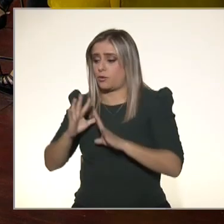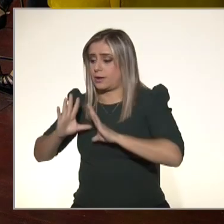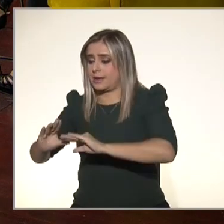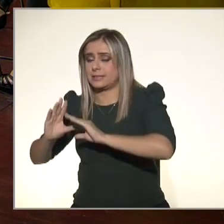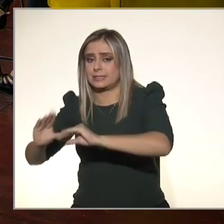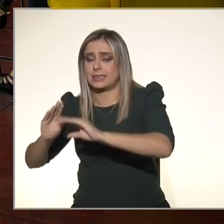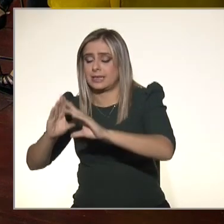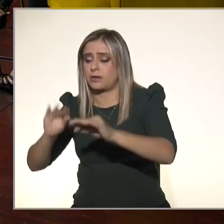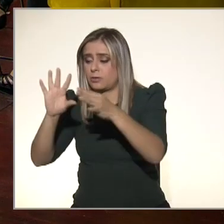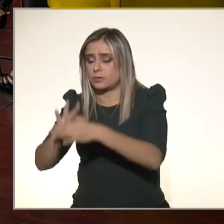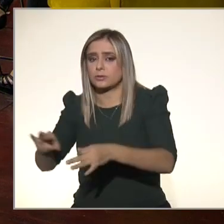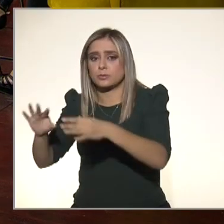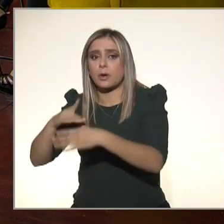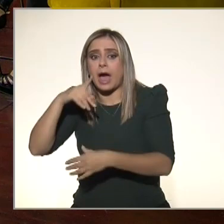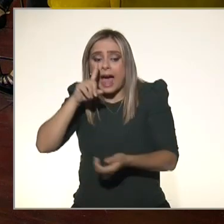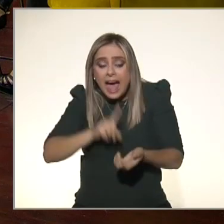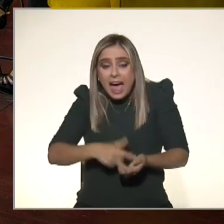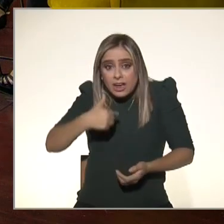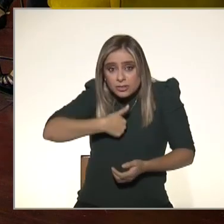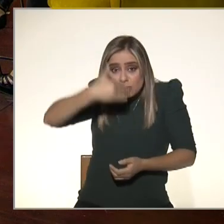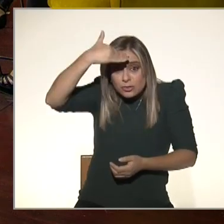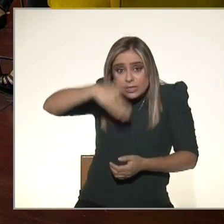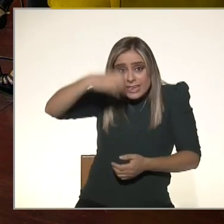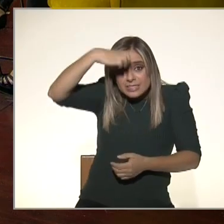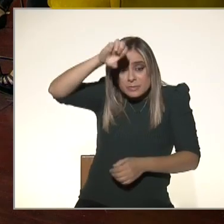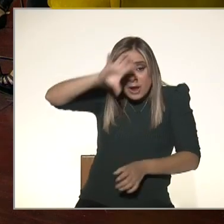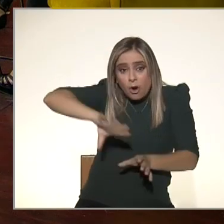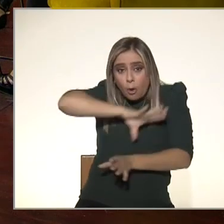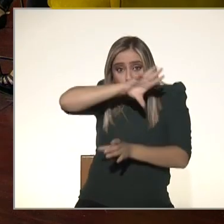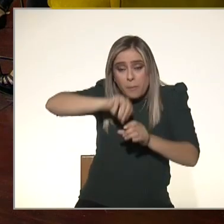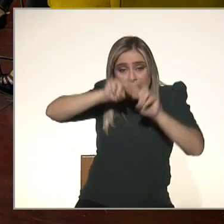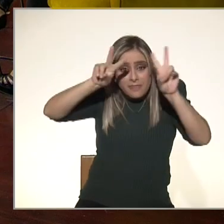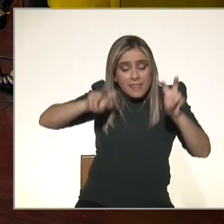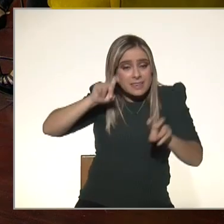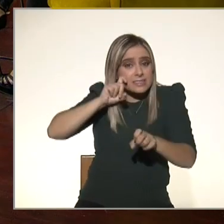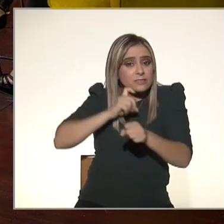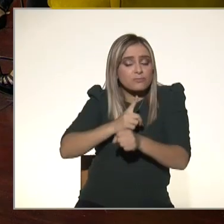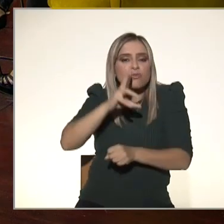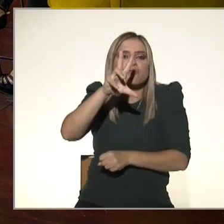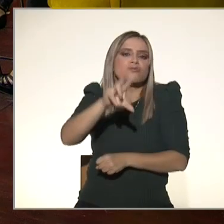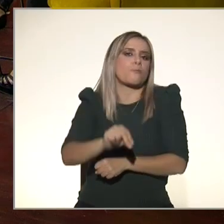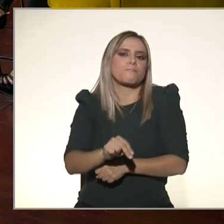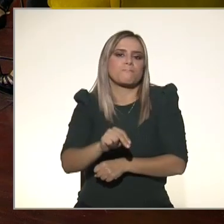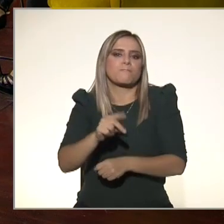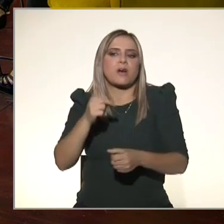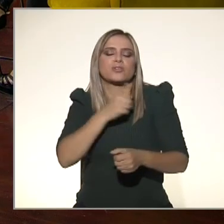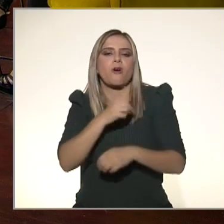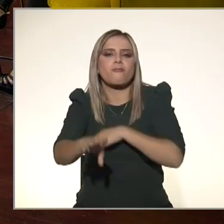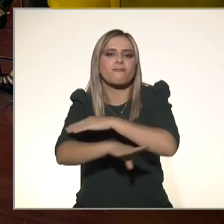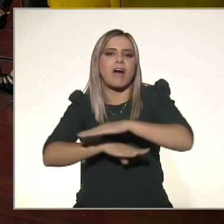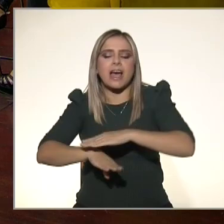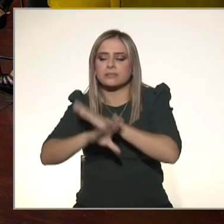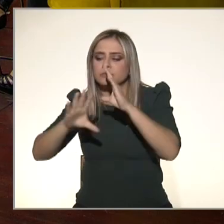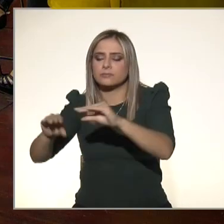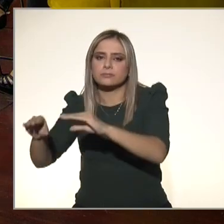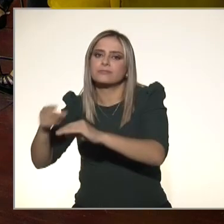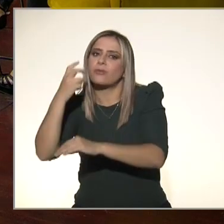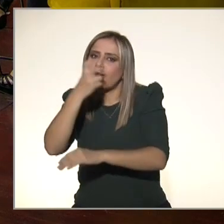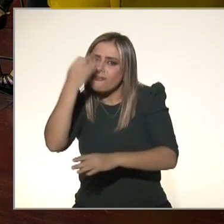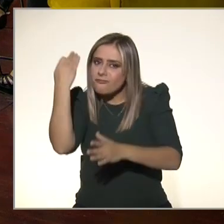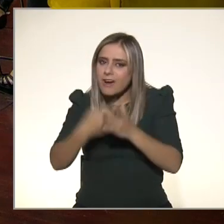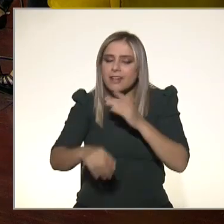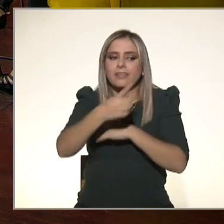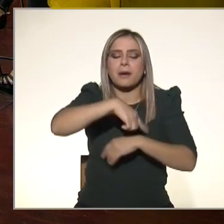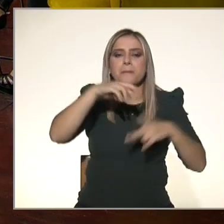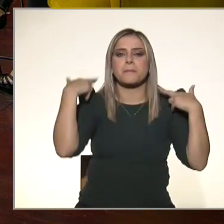este contenido tienen la preparación para hacerlo, ¿no? Entonces creo que una parte fundamental del proceso de formación de maestros y maestras